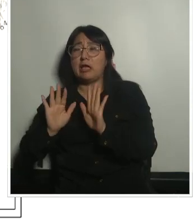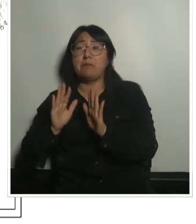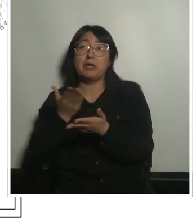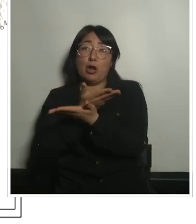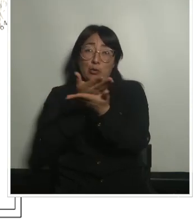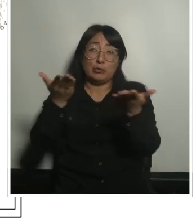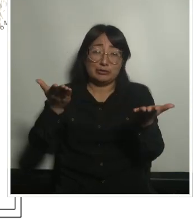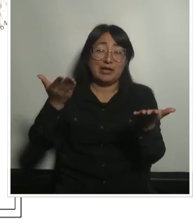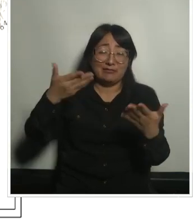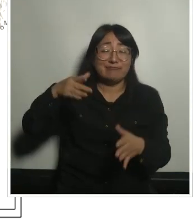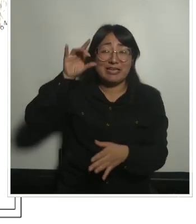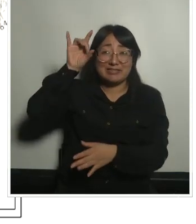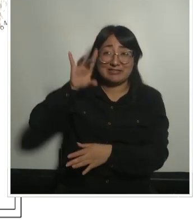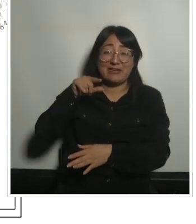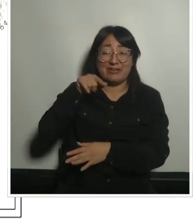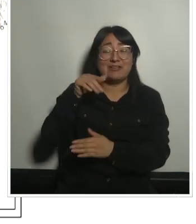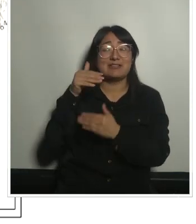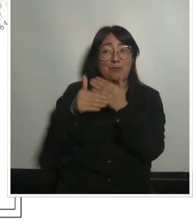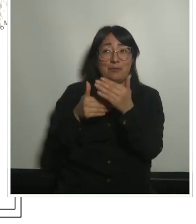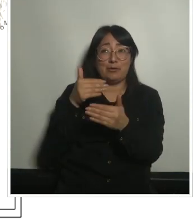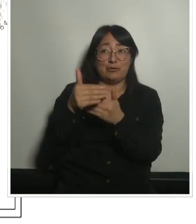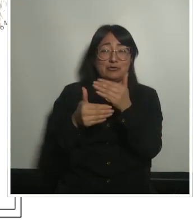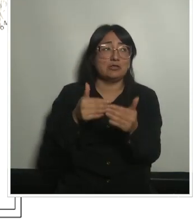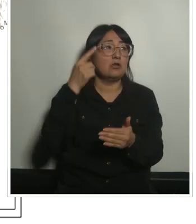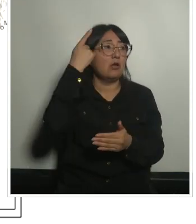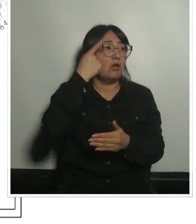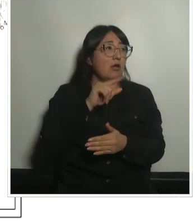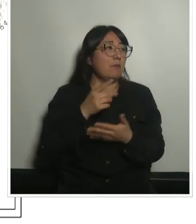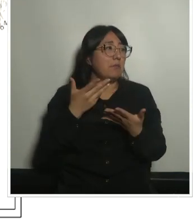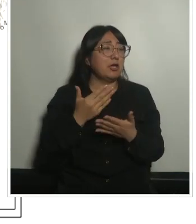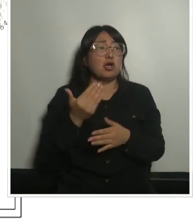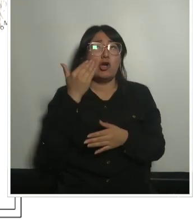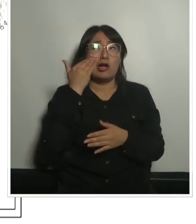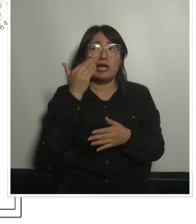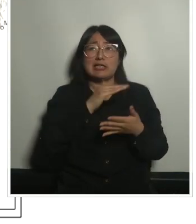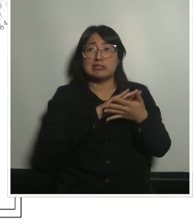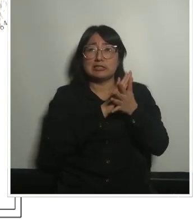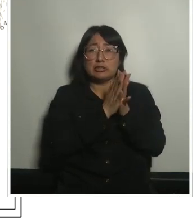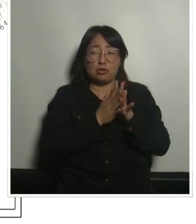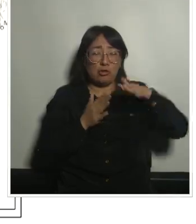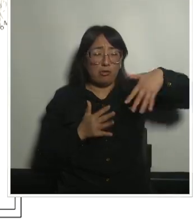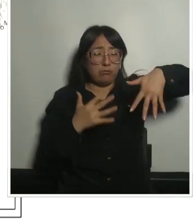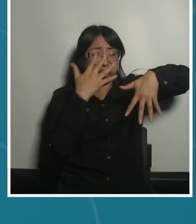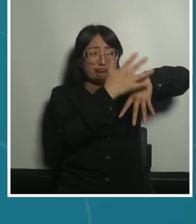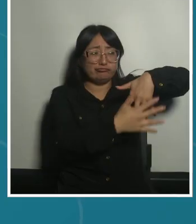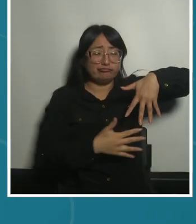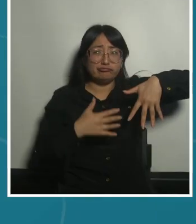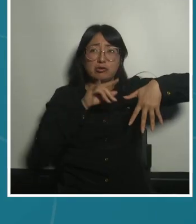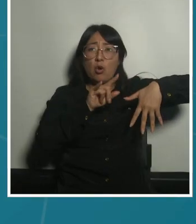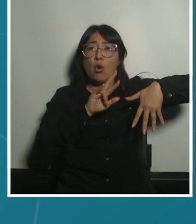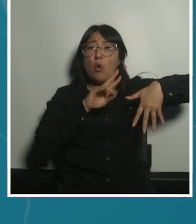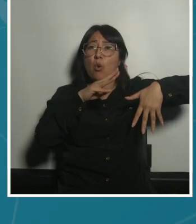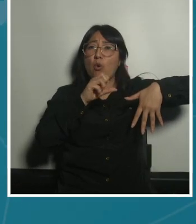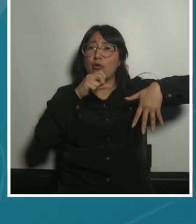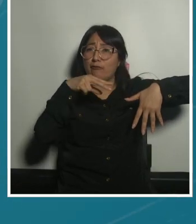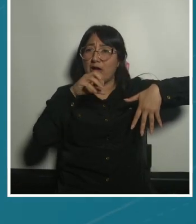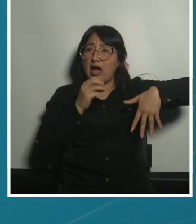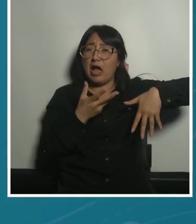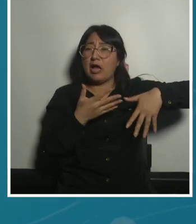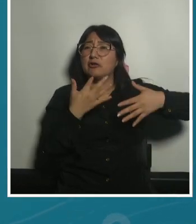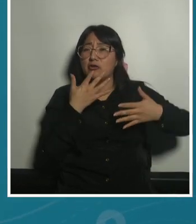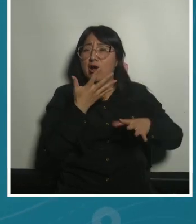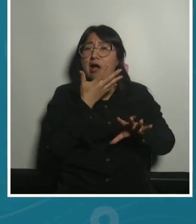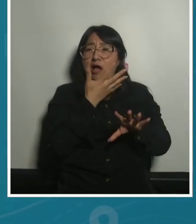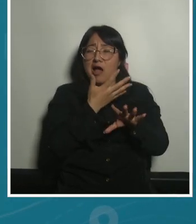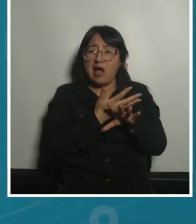que nadie saben esos procesos, pero la mayor parte de nuestros conglomerados urbanos están localizados sobre